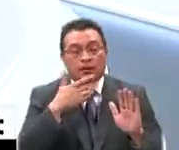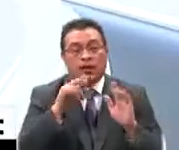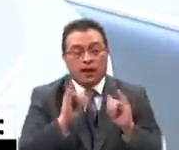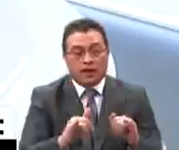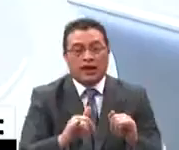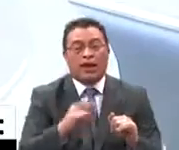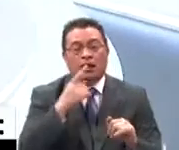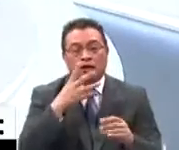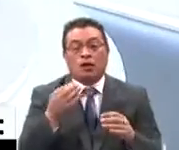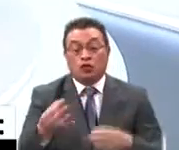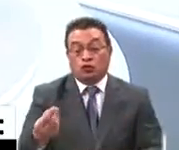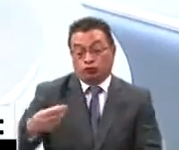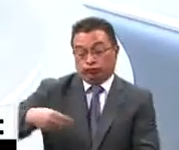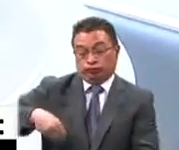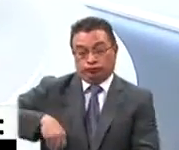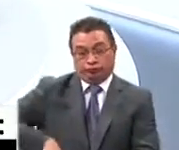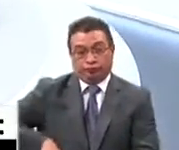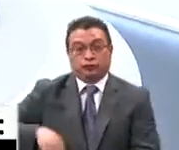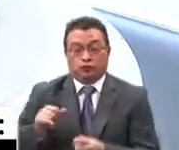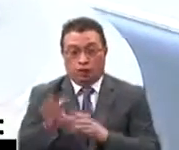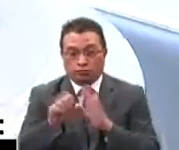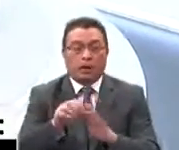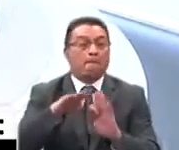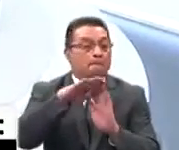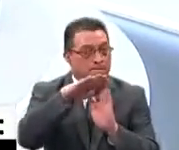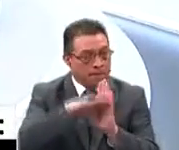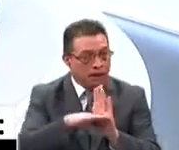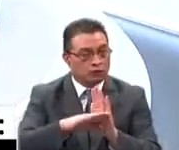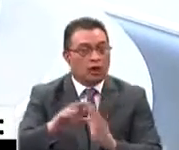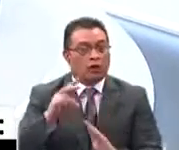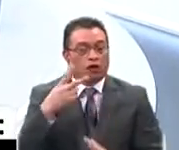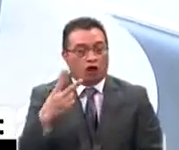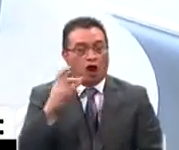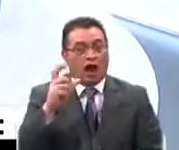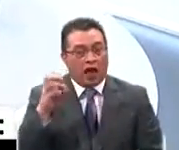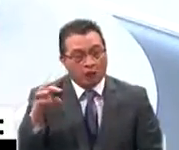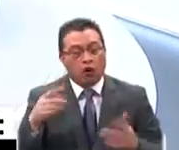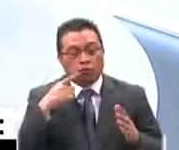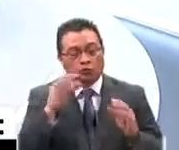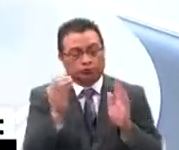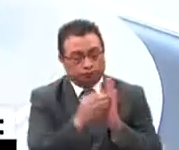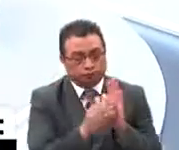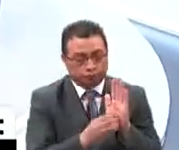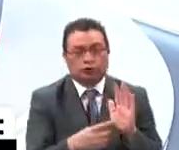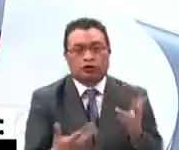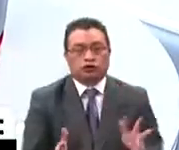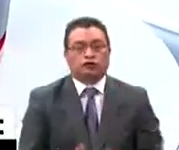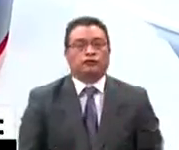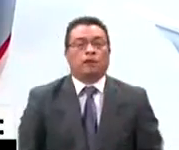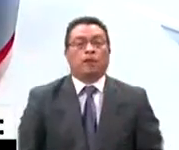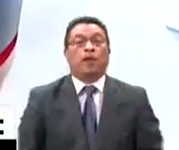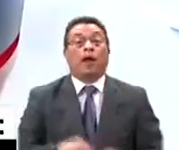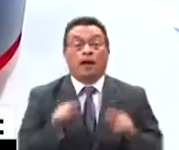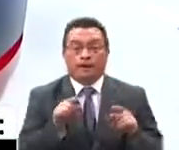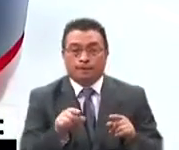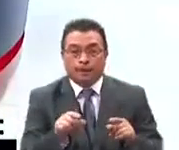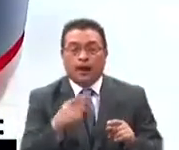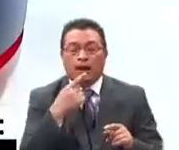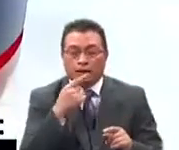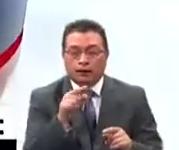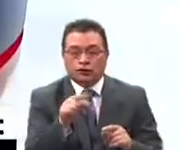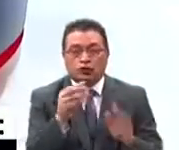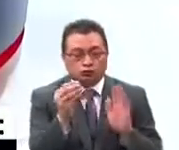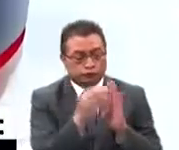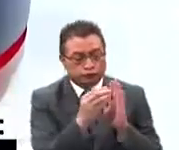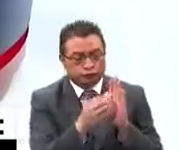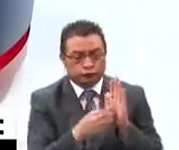porte, ¿no es cierto?, del bajo gramaje y de menos plantas para el consumo. Se lo planteo de otra forma entonces. Esas indicaciones que ha presentado